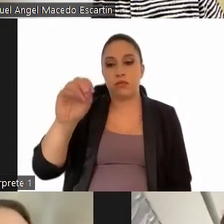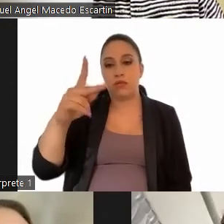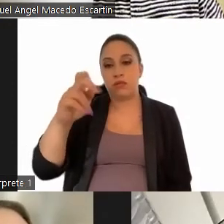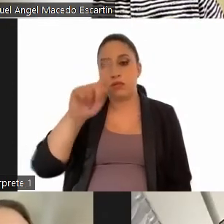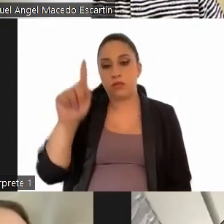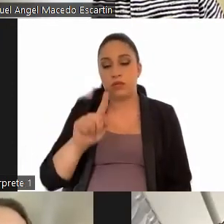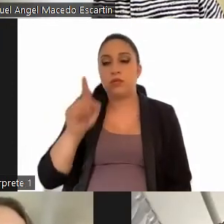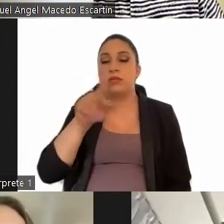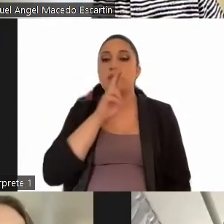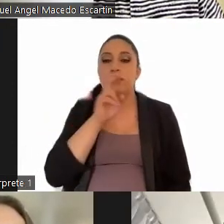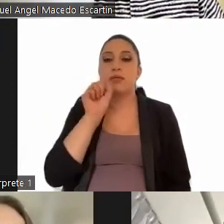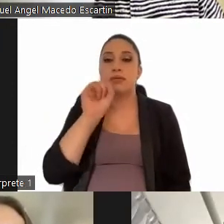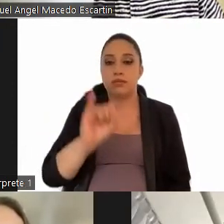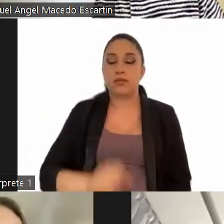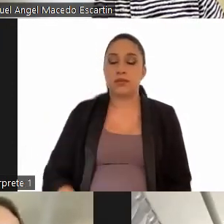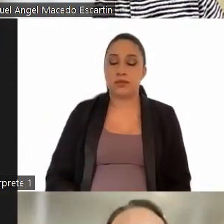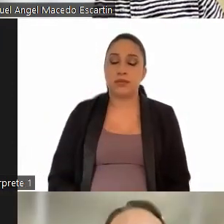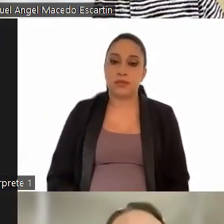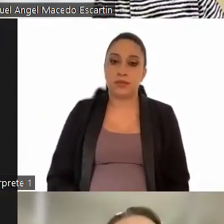Ana Francis López Baigén, a favor.